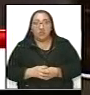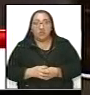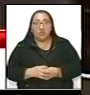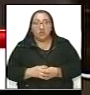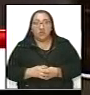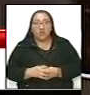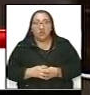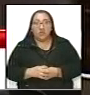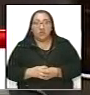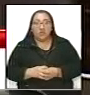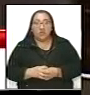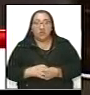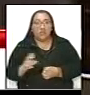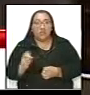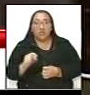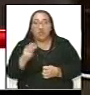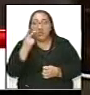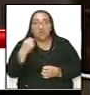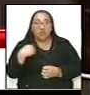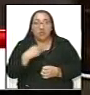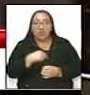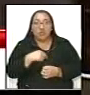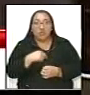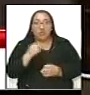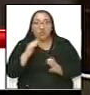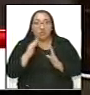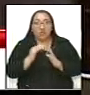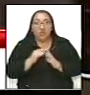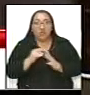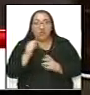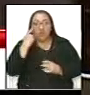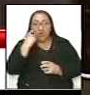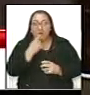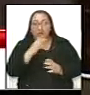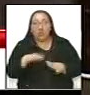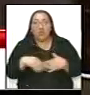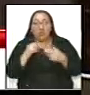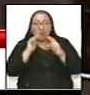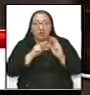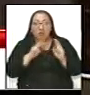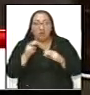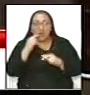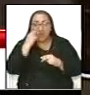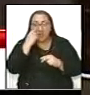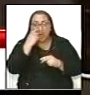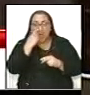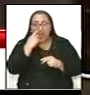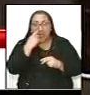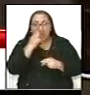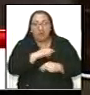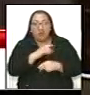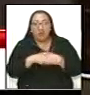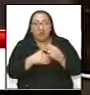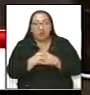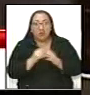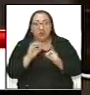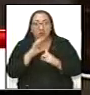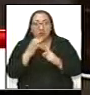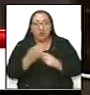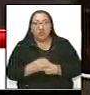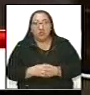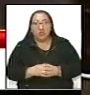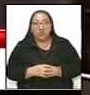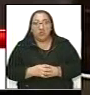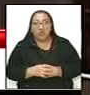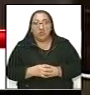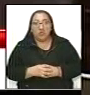dos ojos nuestros, sino millones de ojos que pueden ver el potencial, la cultura,